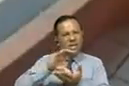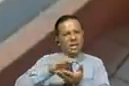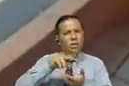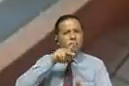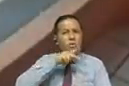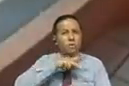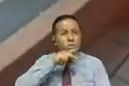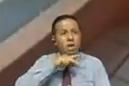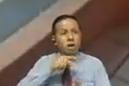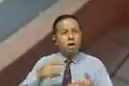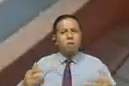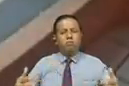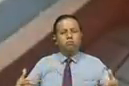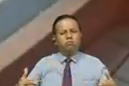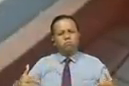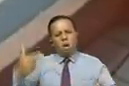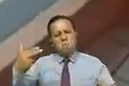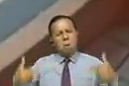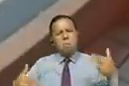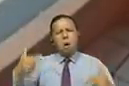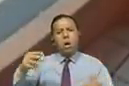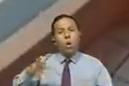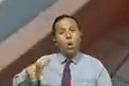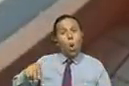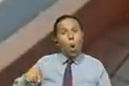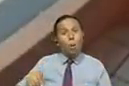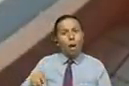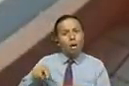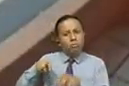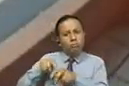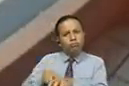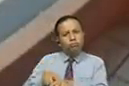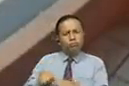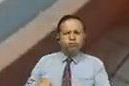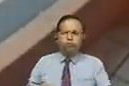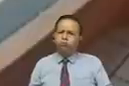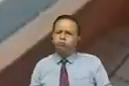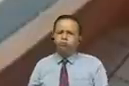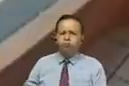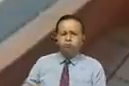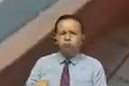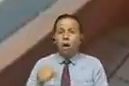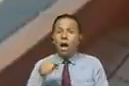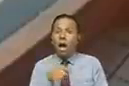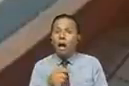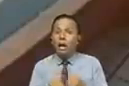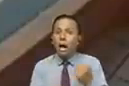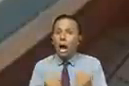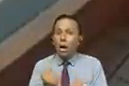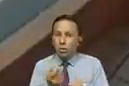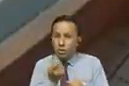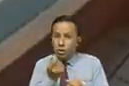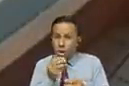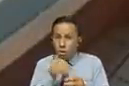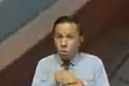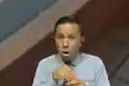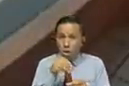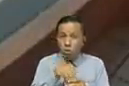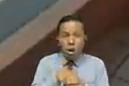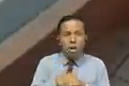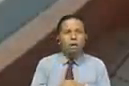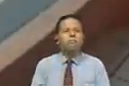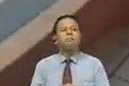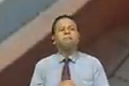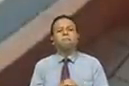Viejo. Los antisociales llegaron en motocicletas al lugar para robar el dinero que en ese momento era ingresado a